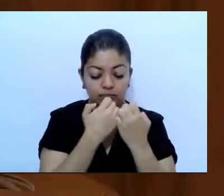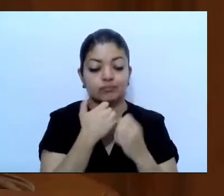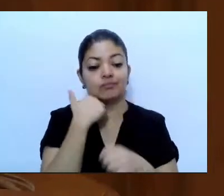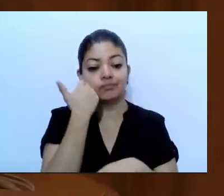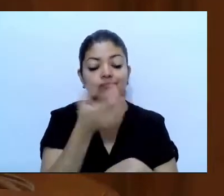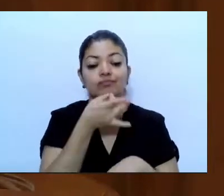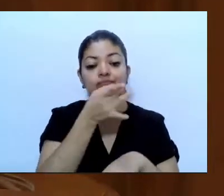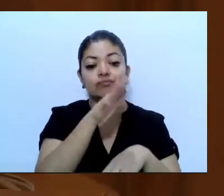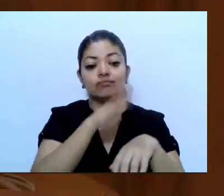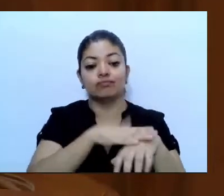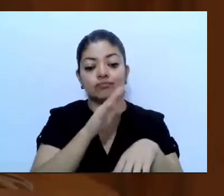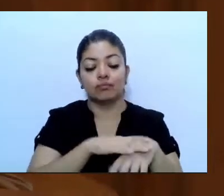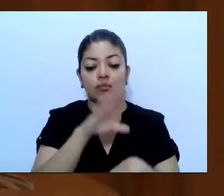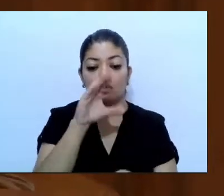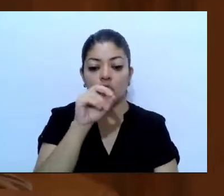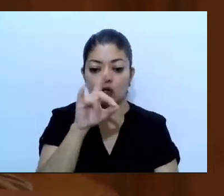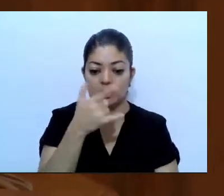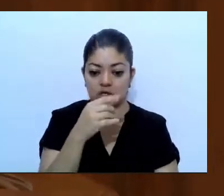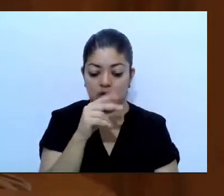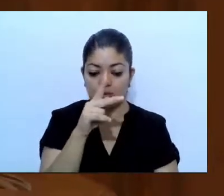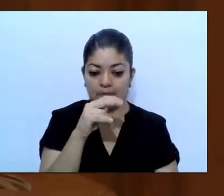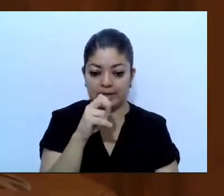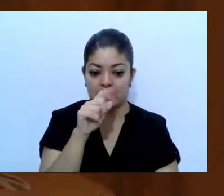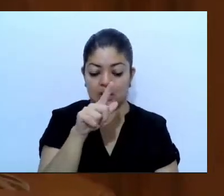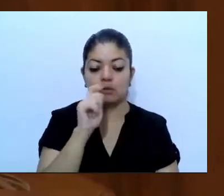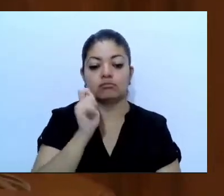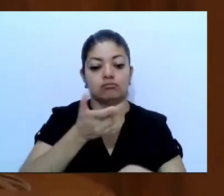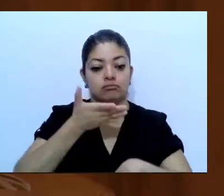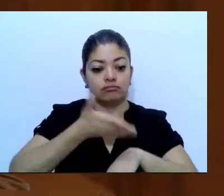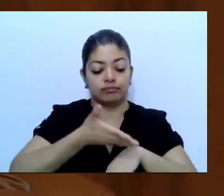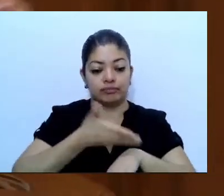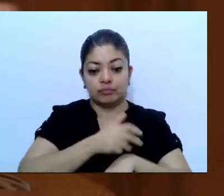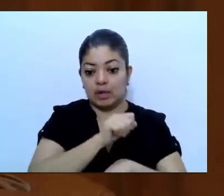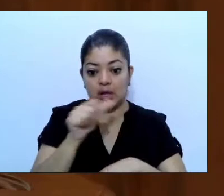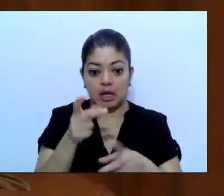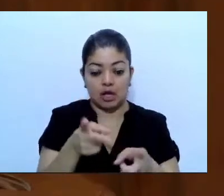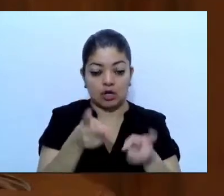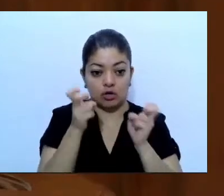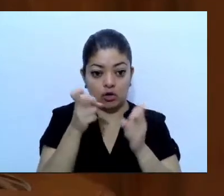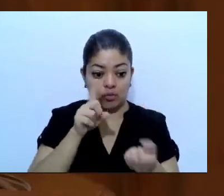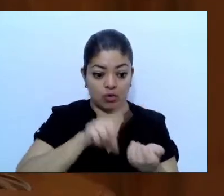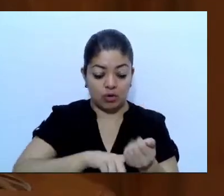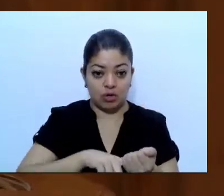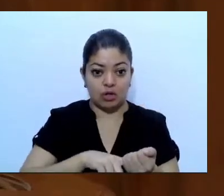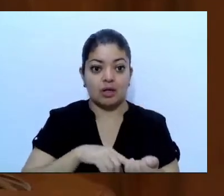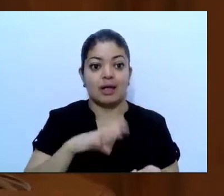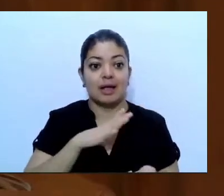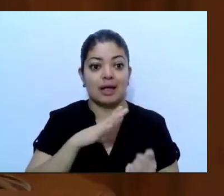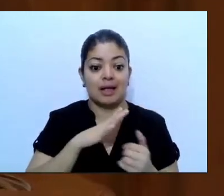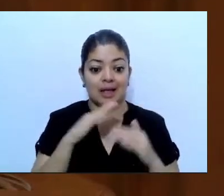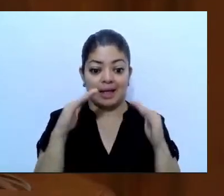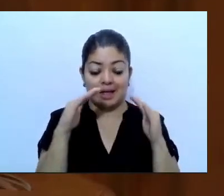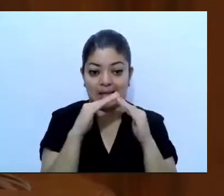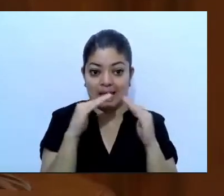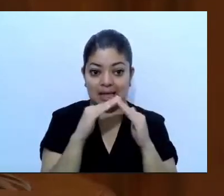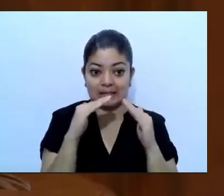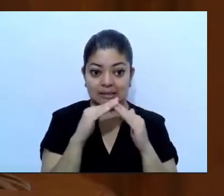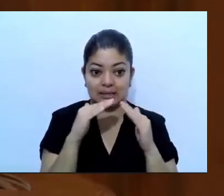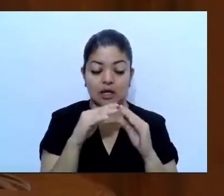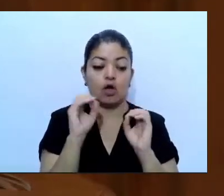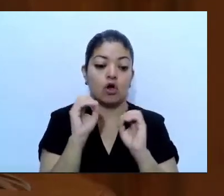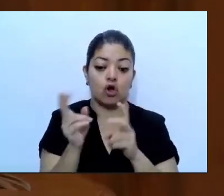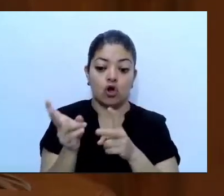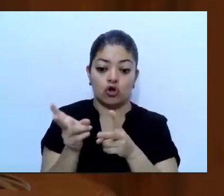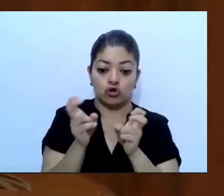el Código Penal del Estado de México, la sanción para el delito de robo en el interior de una casa habitación o de robo de